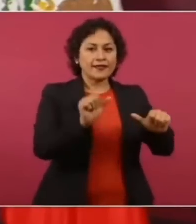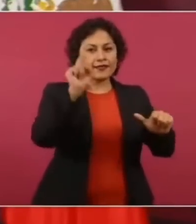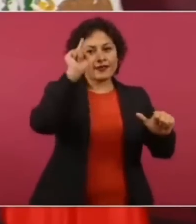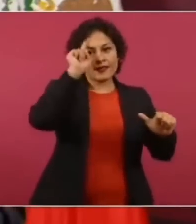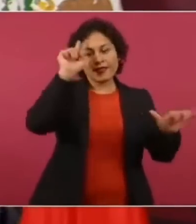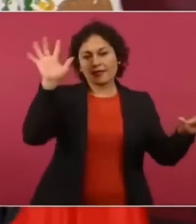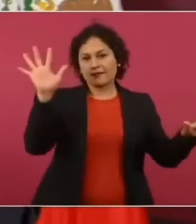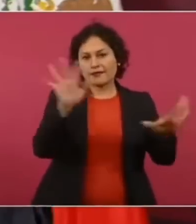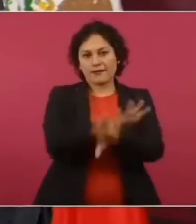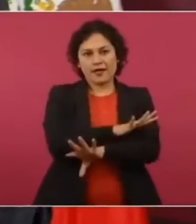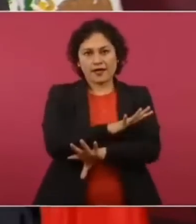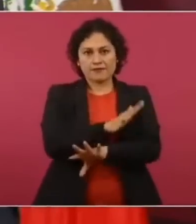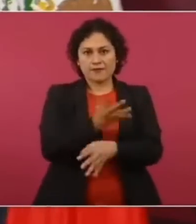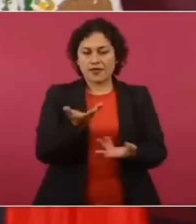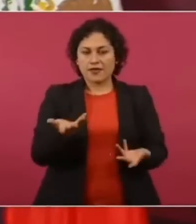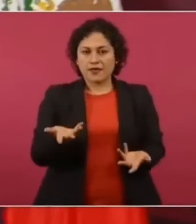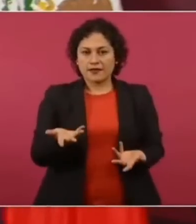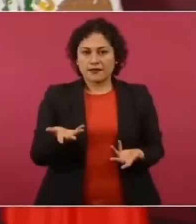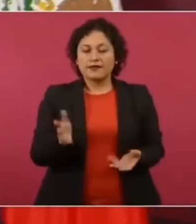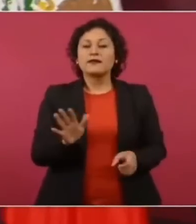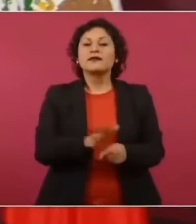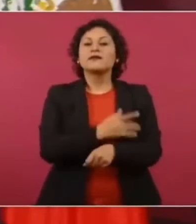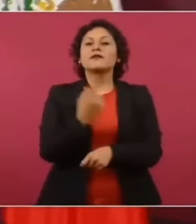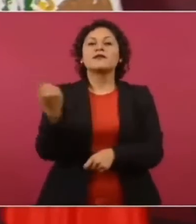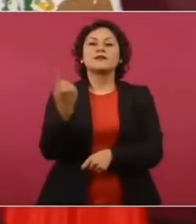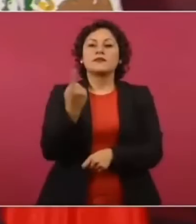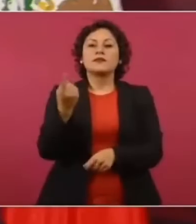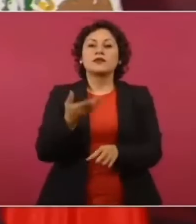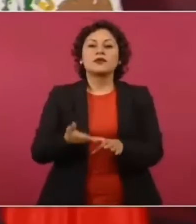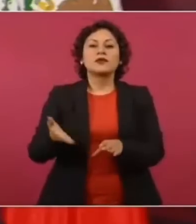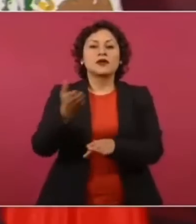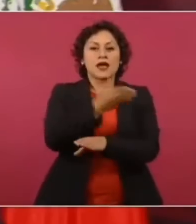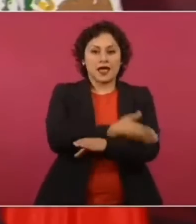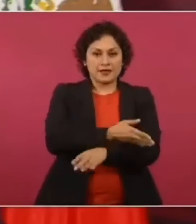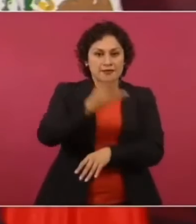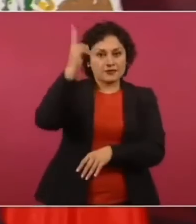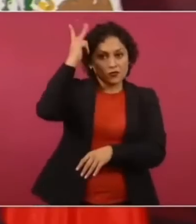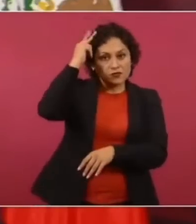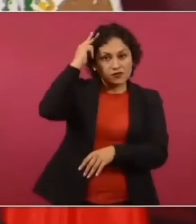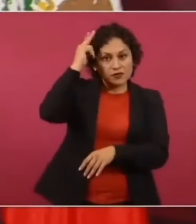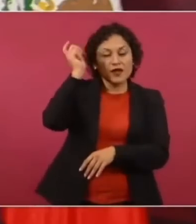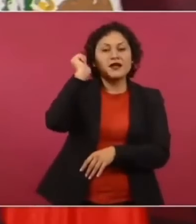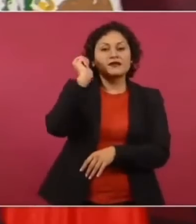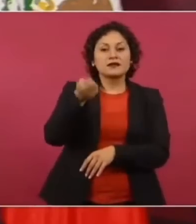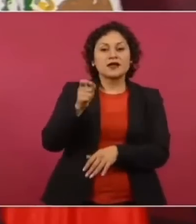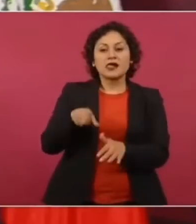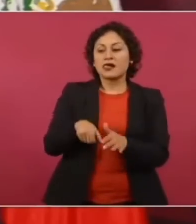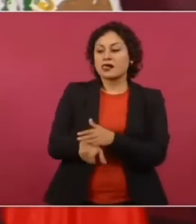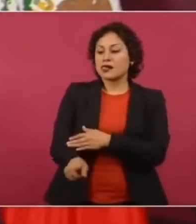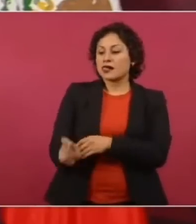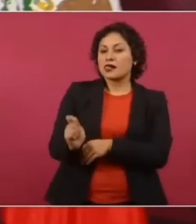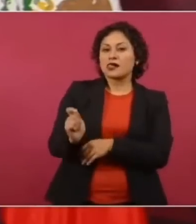porque están, como decía Porfirio Díaz, maiciados.